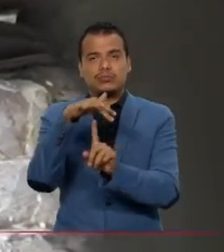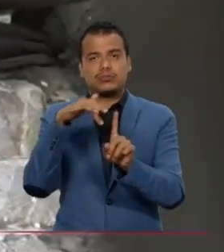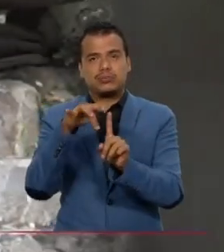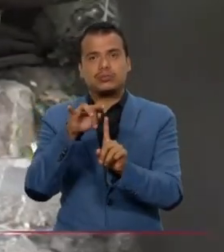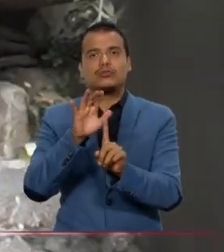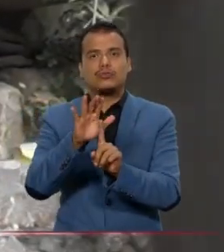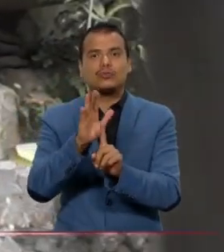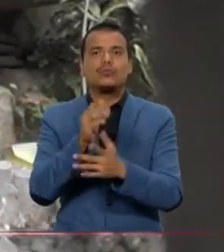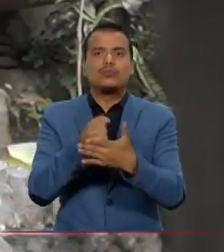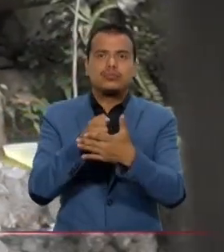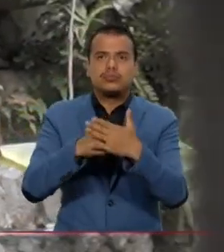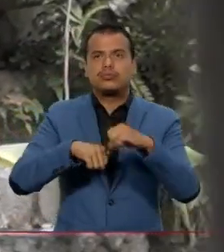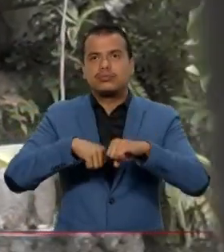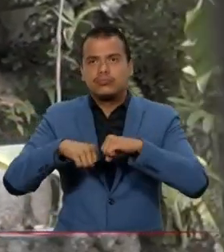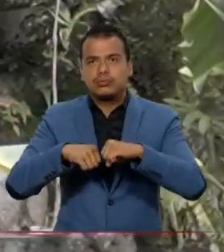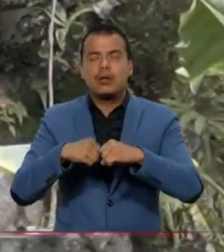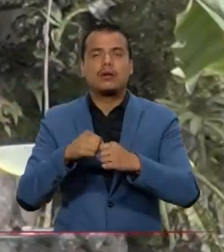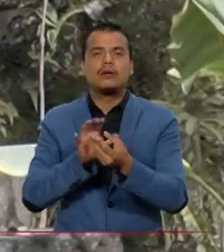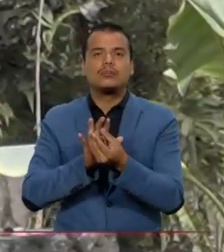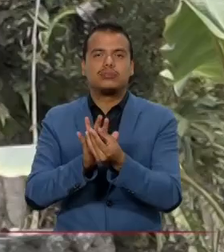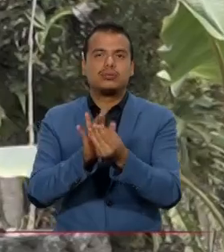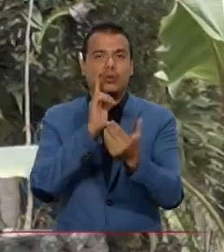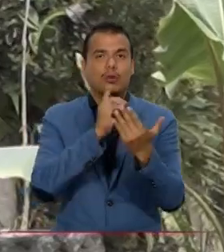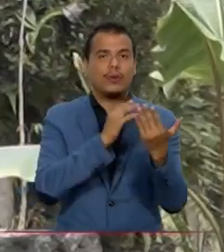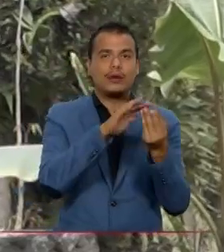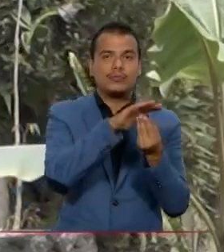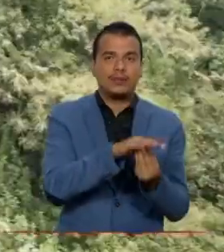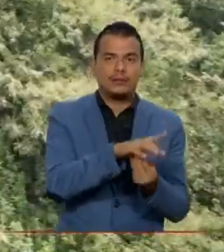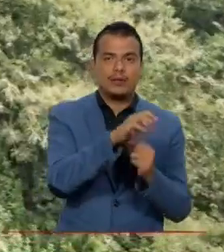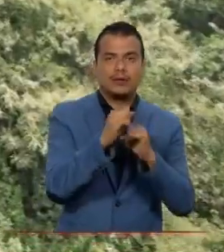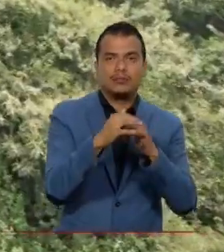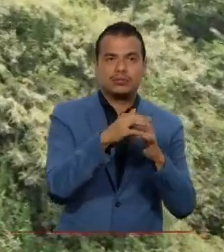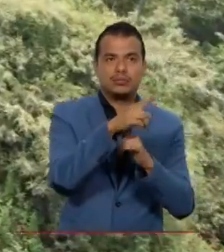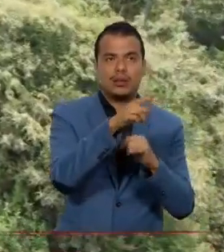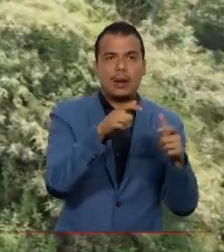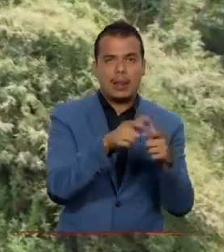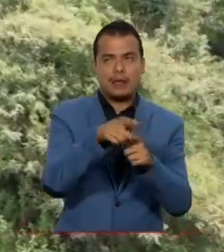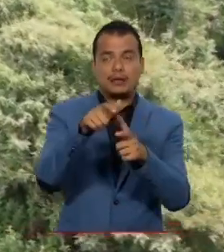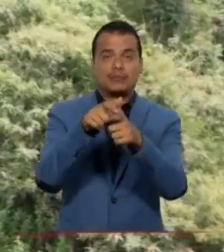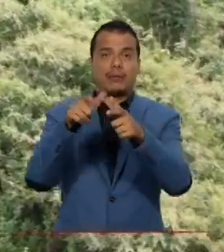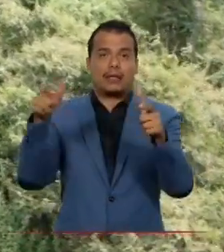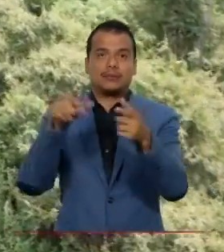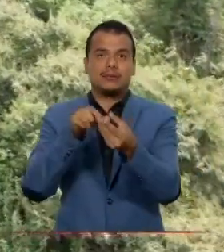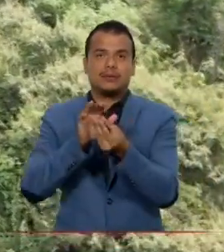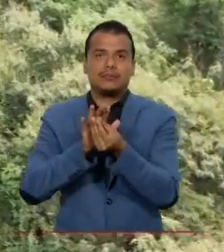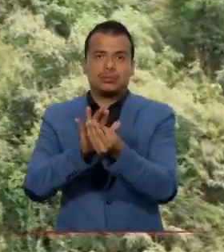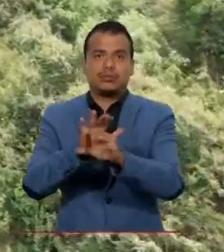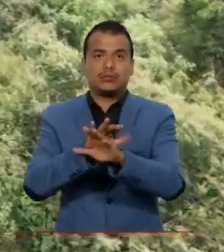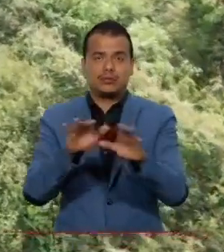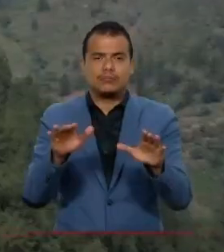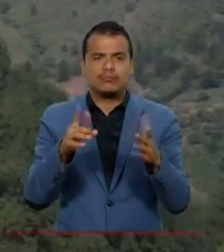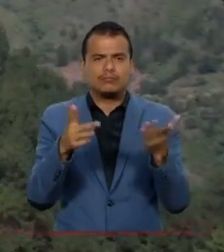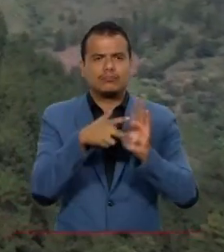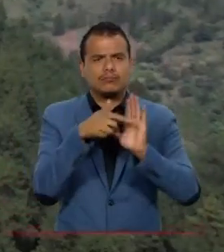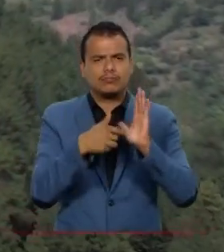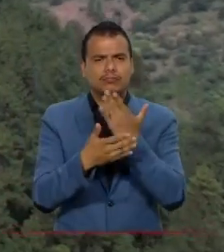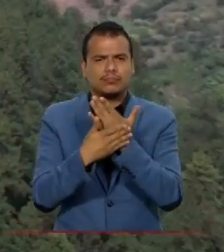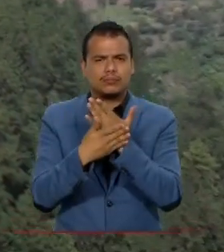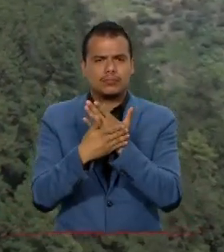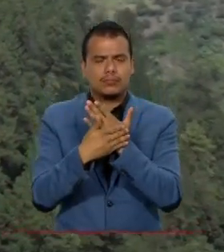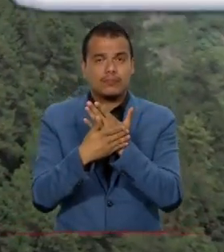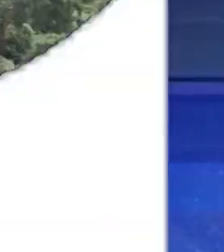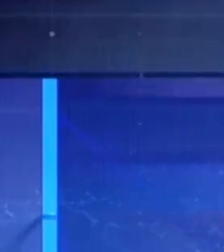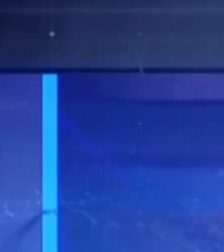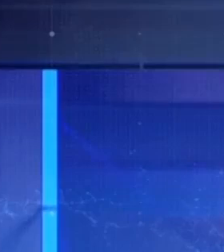La Corte Constitucional ha proferido algunas sentencias que amparan a la población desplazada por razones ambientales, como por ejemplo el acuerdo de